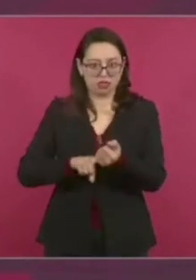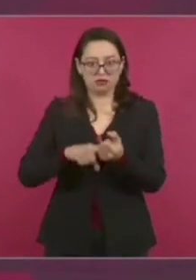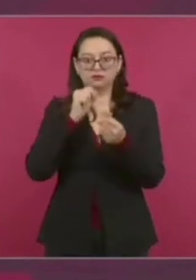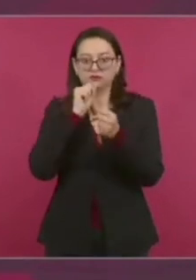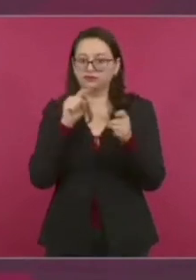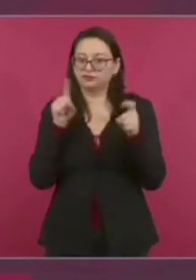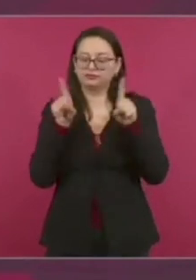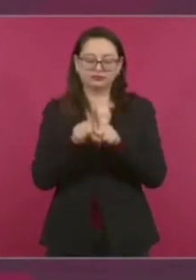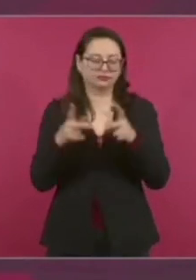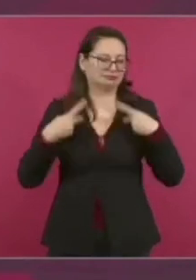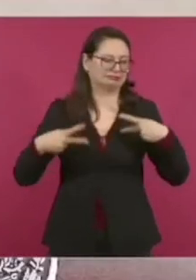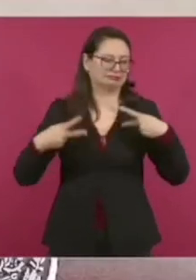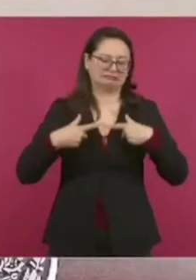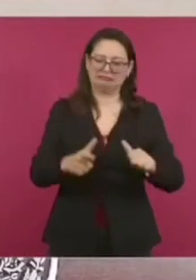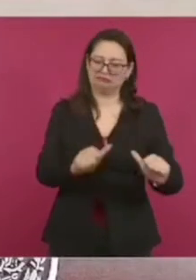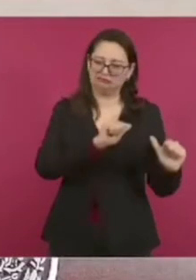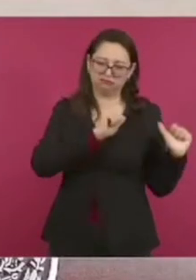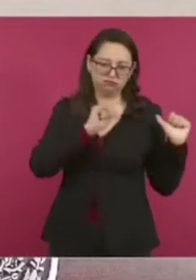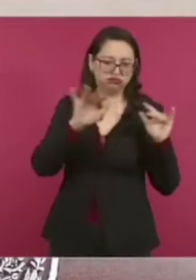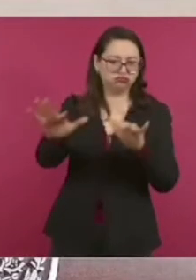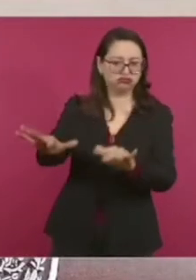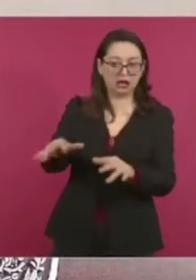llenos, concurridos.